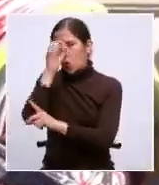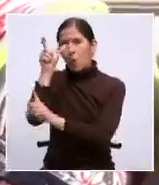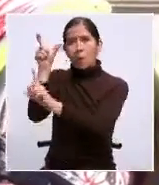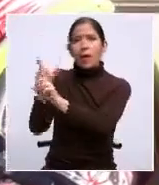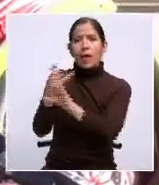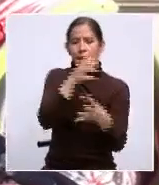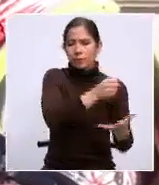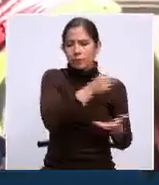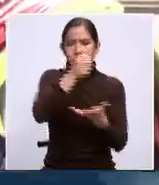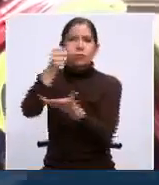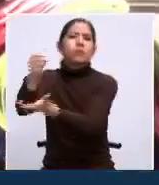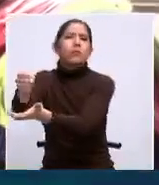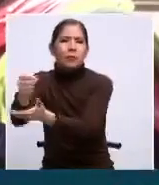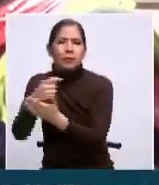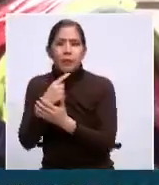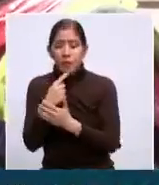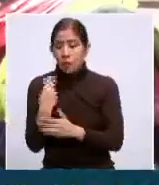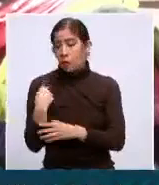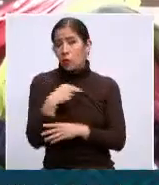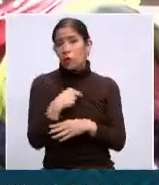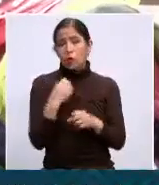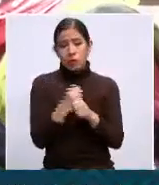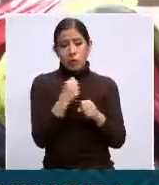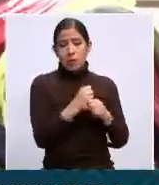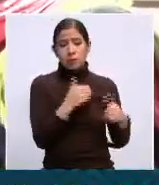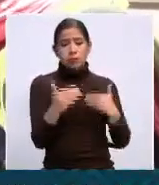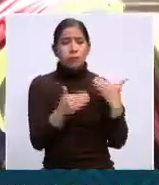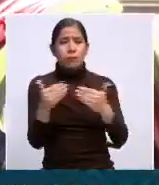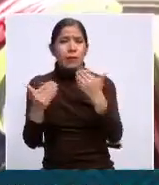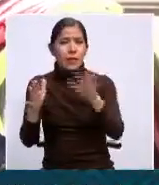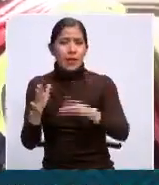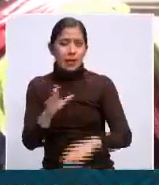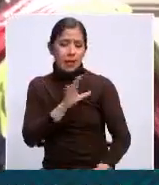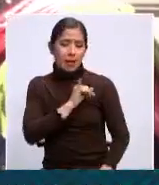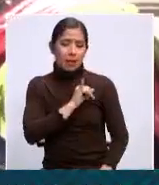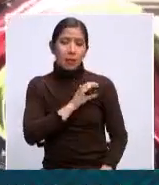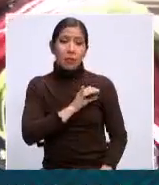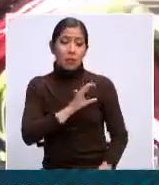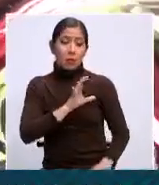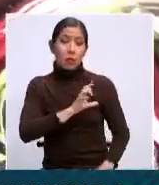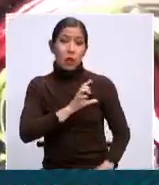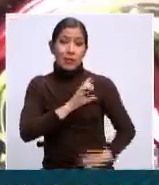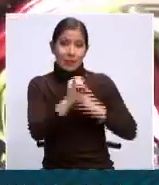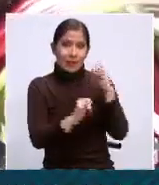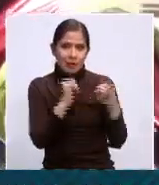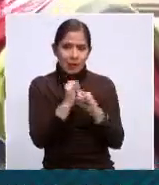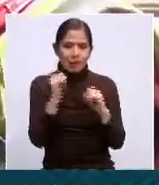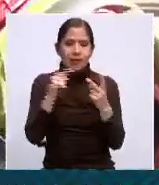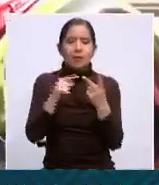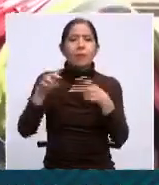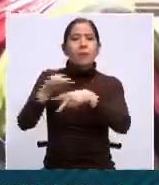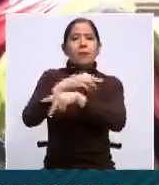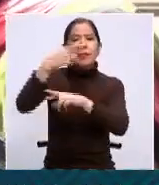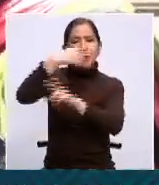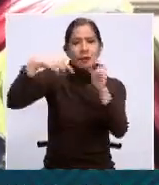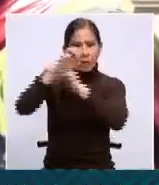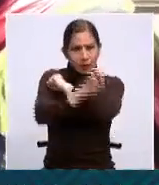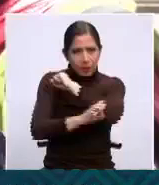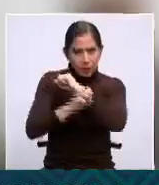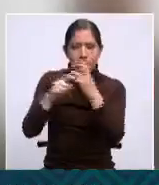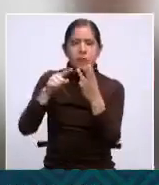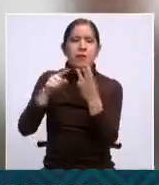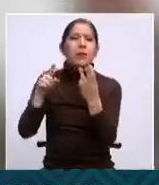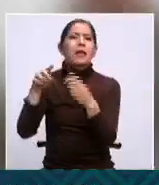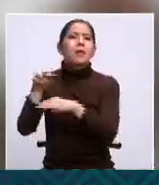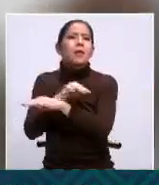ejecutando conforme las gestiones que se han realizado a través de Interpol por la Cancillería y también con el apoyo del Ministerio Público y la